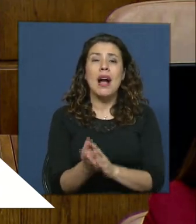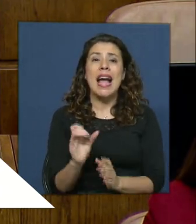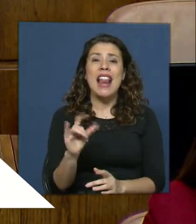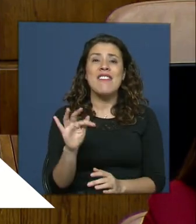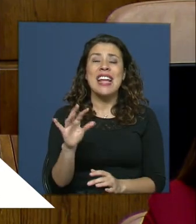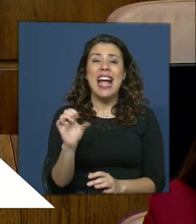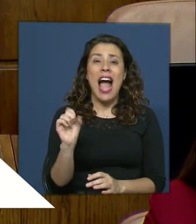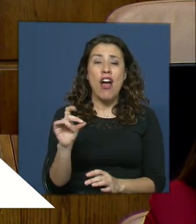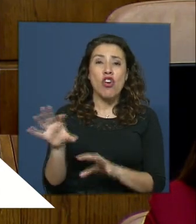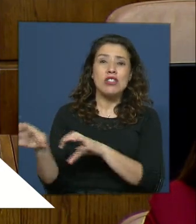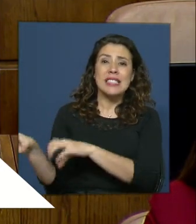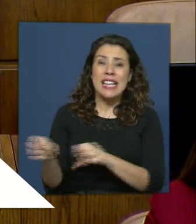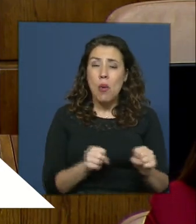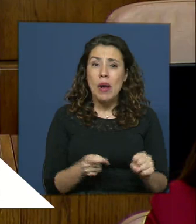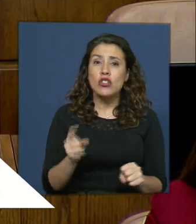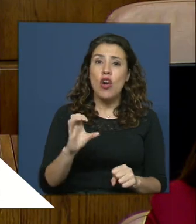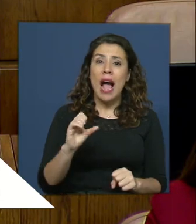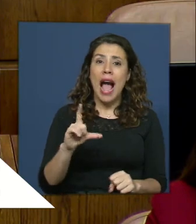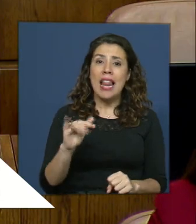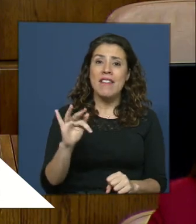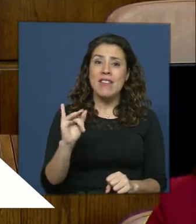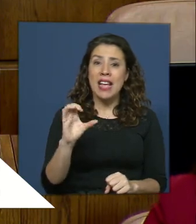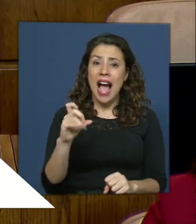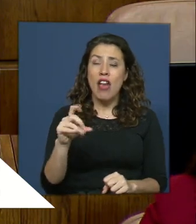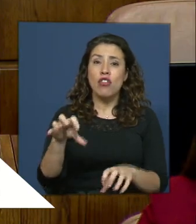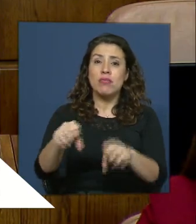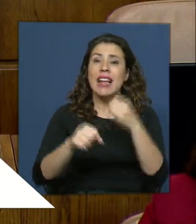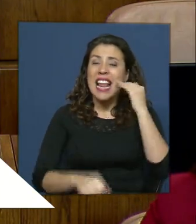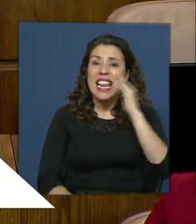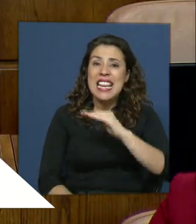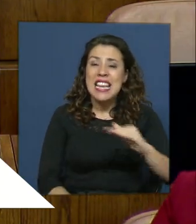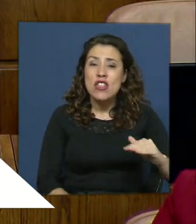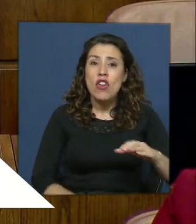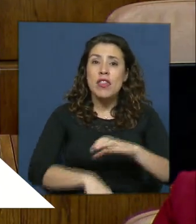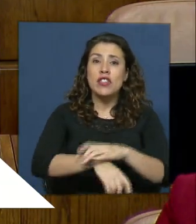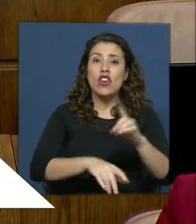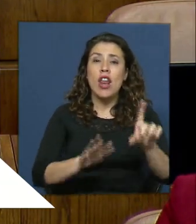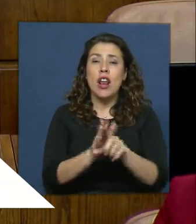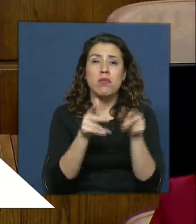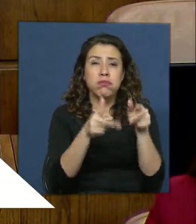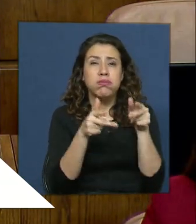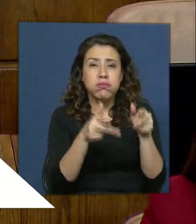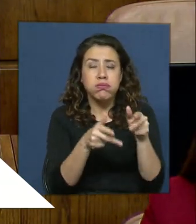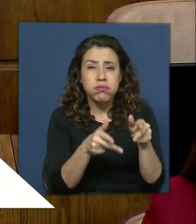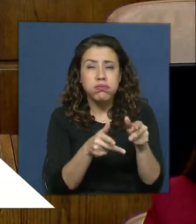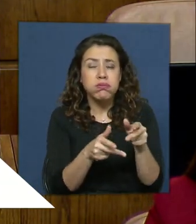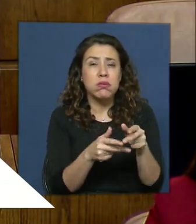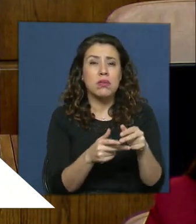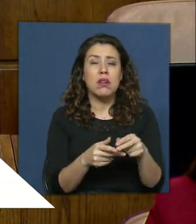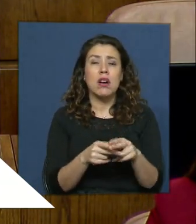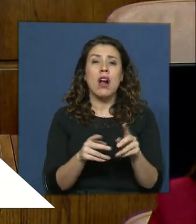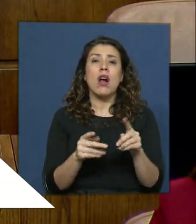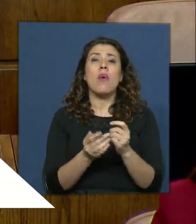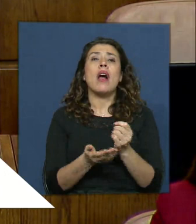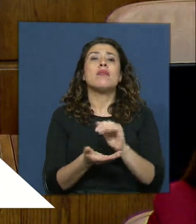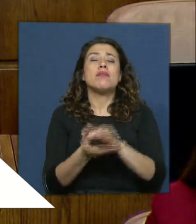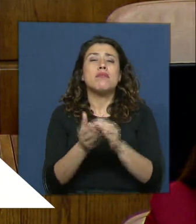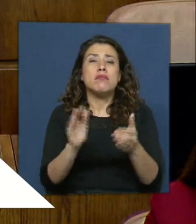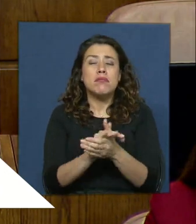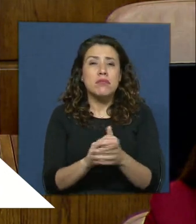calificado, secuestro, secuestro calificado, sustracción de menores, detención ilegal, tormentos o rigor innecesario y asociación